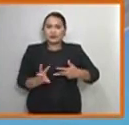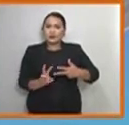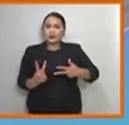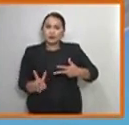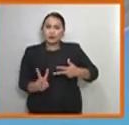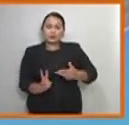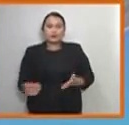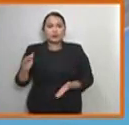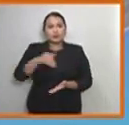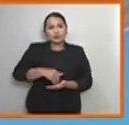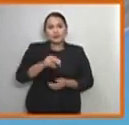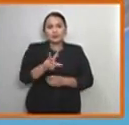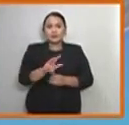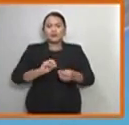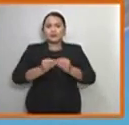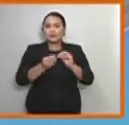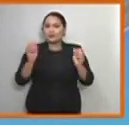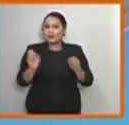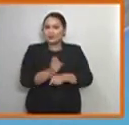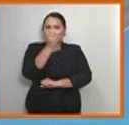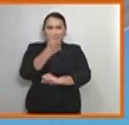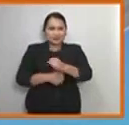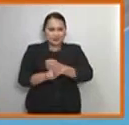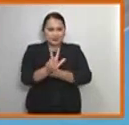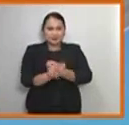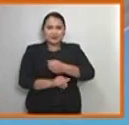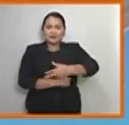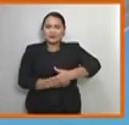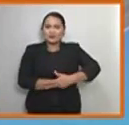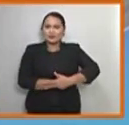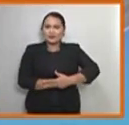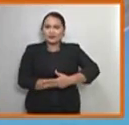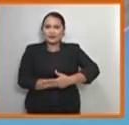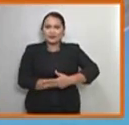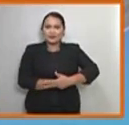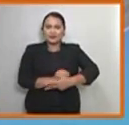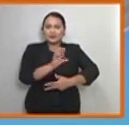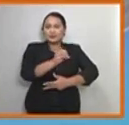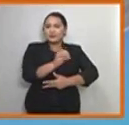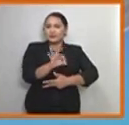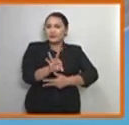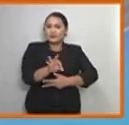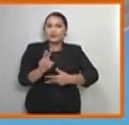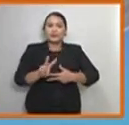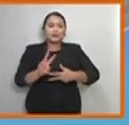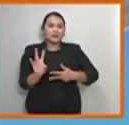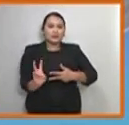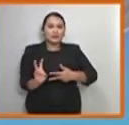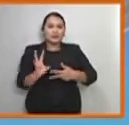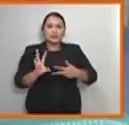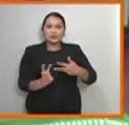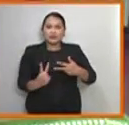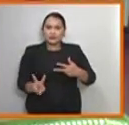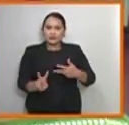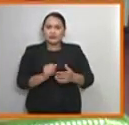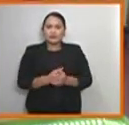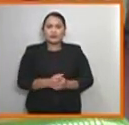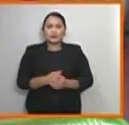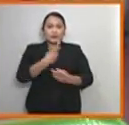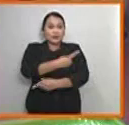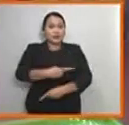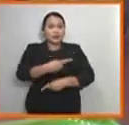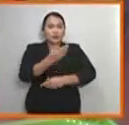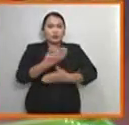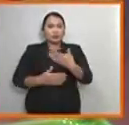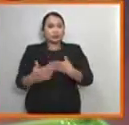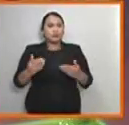62. Repito con mucho gusto los tres números ganadores en Pega 3. 09, 27 y el 62. Y la diversión